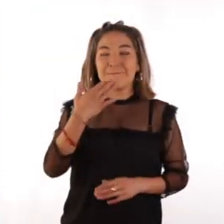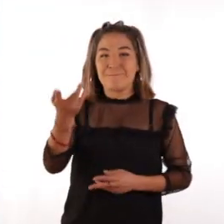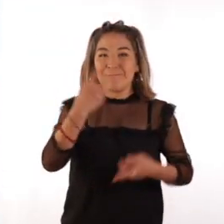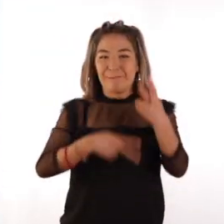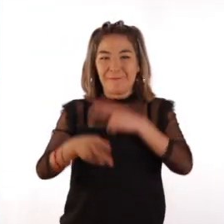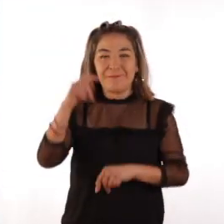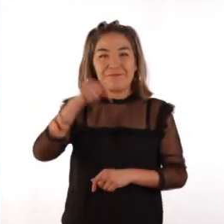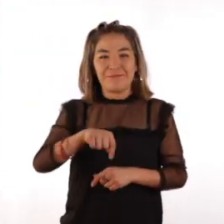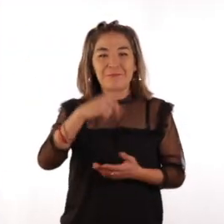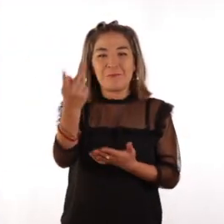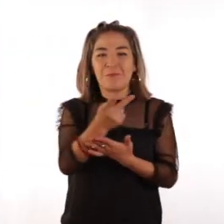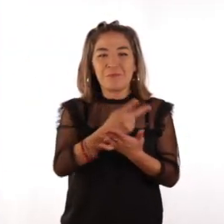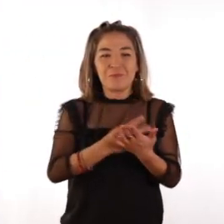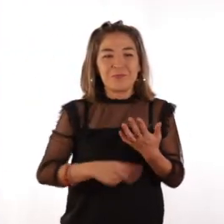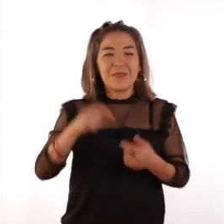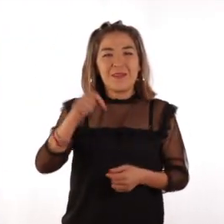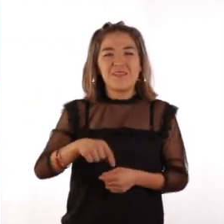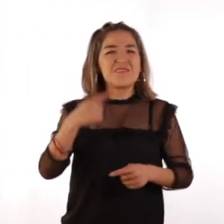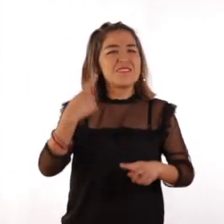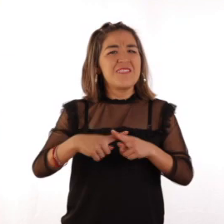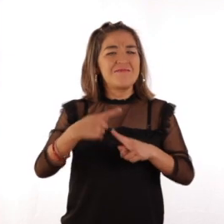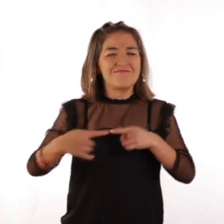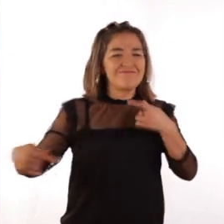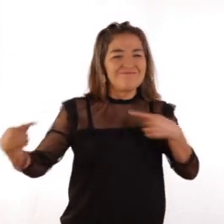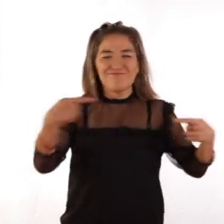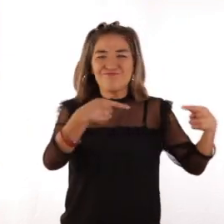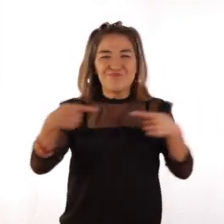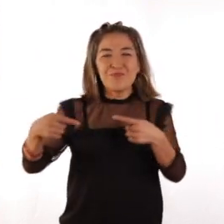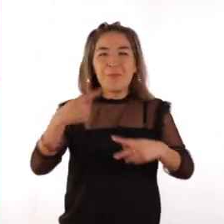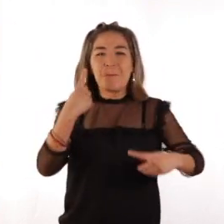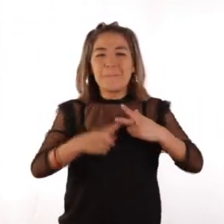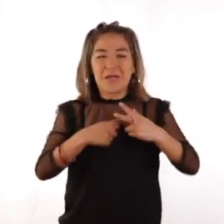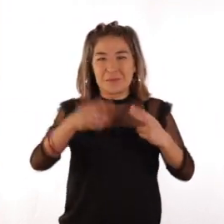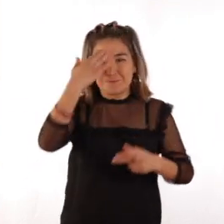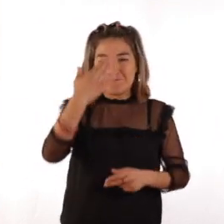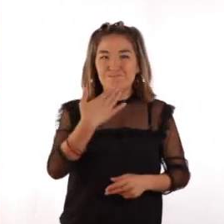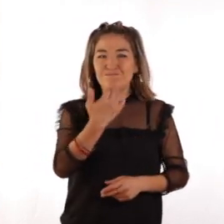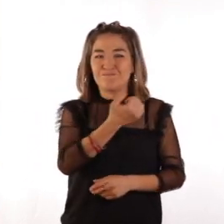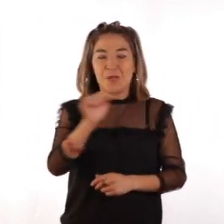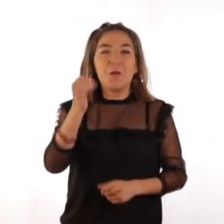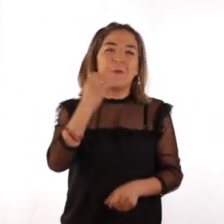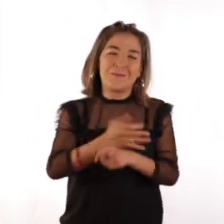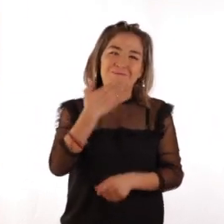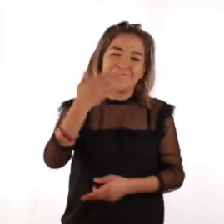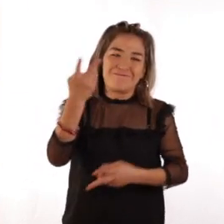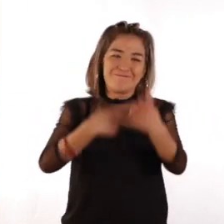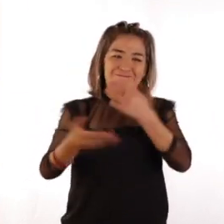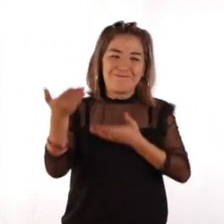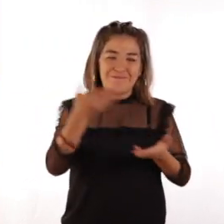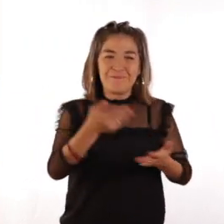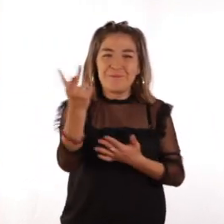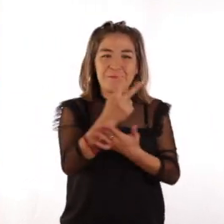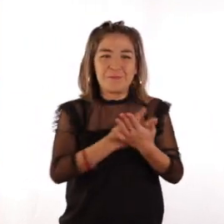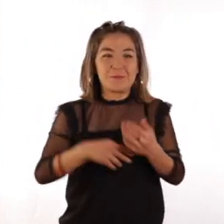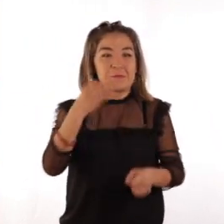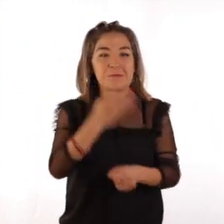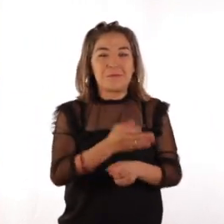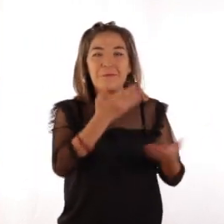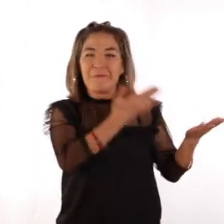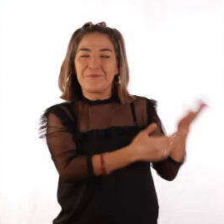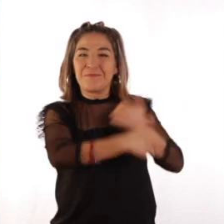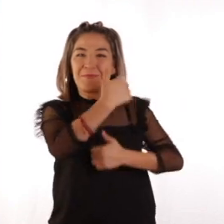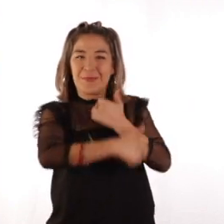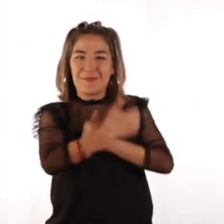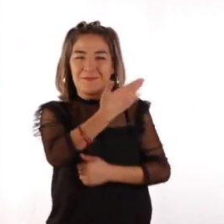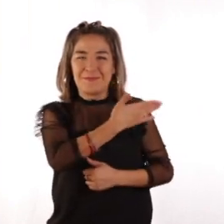Bienvenidos, bienvenidas a otra edición más de El Rival Más Matemático. Me llena de gusto recibirlos en nuestro programa de hoy. Tenemos